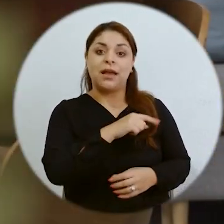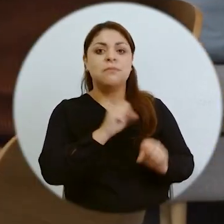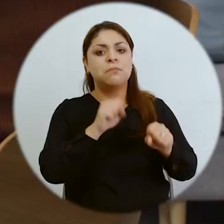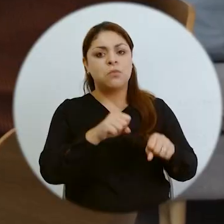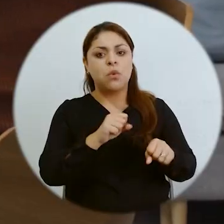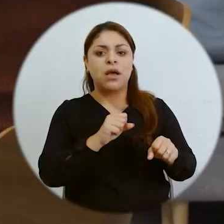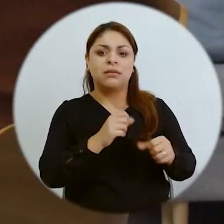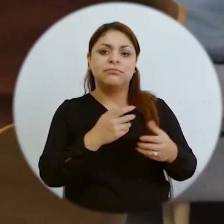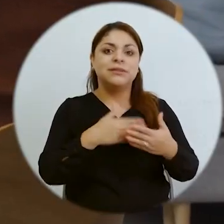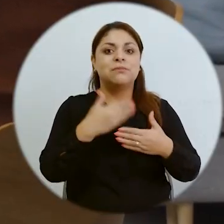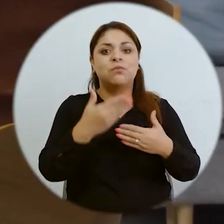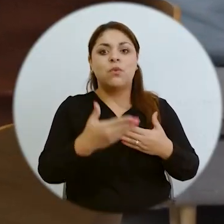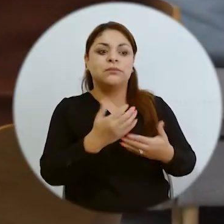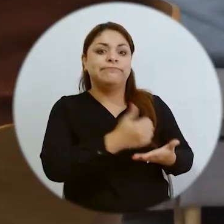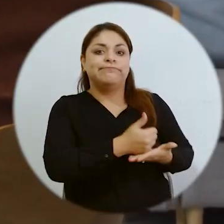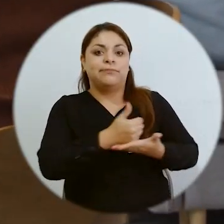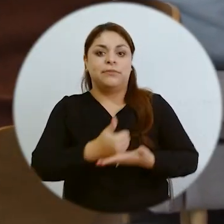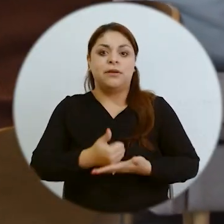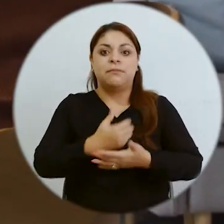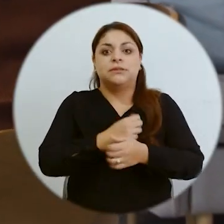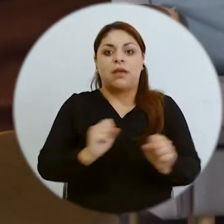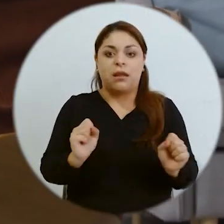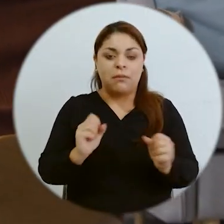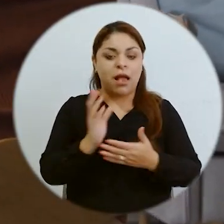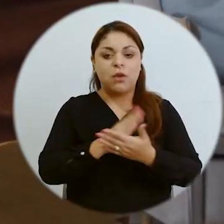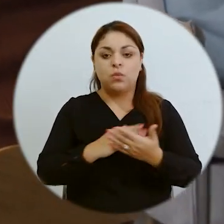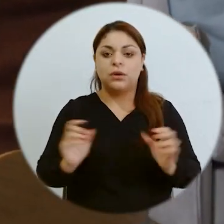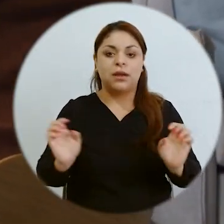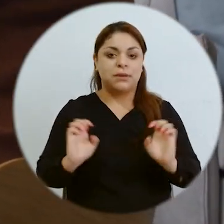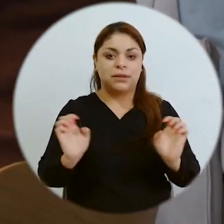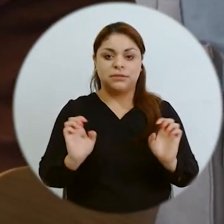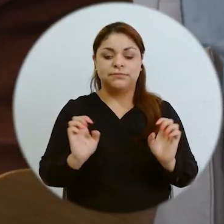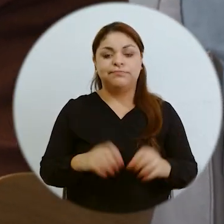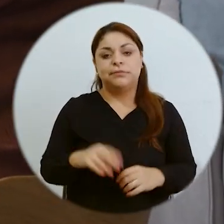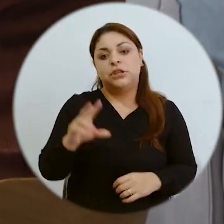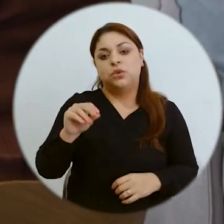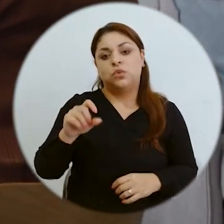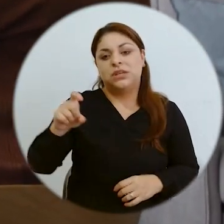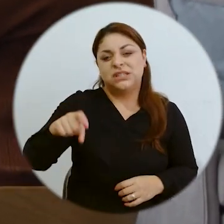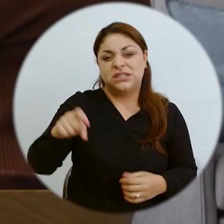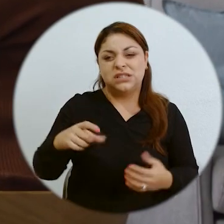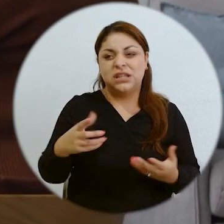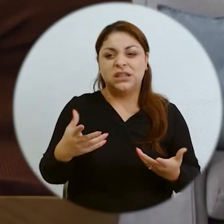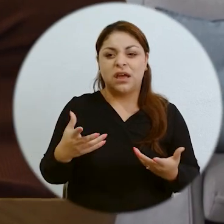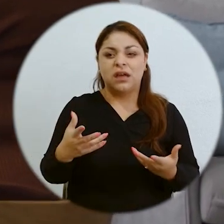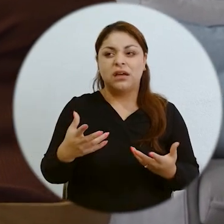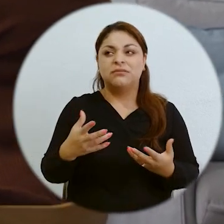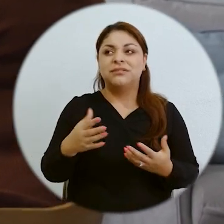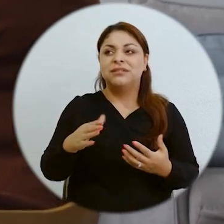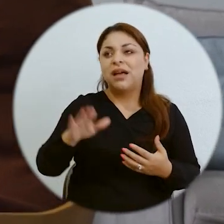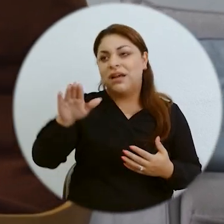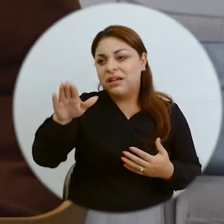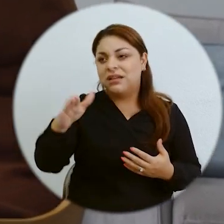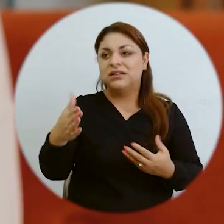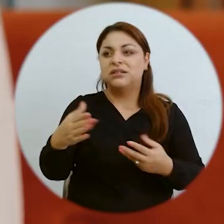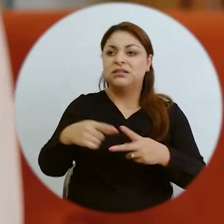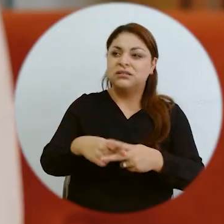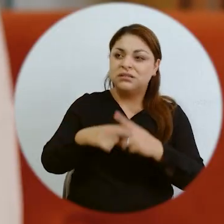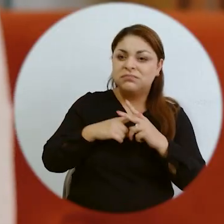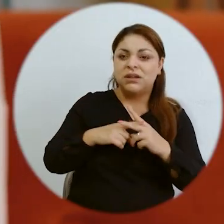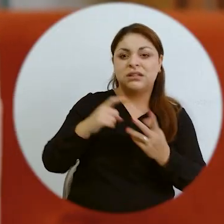y nos rompió ese esquema. Pero bueno, siempre es bueno para alguna eventualidad también tener